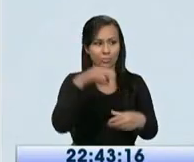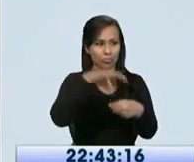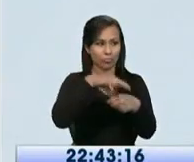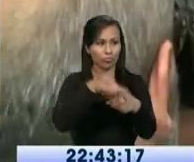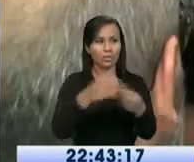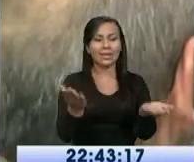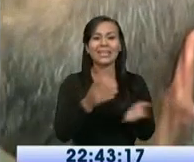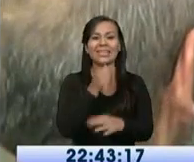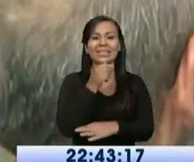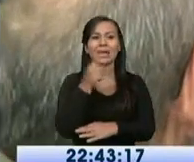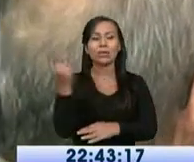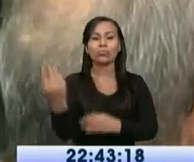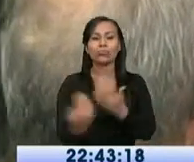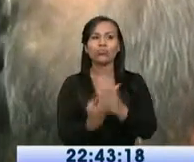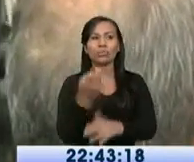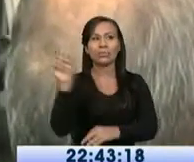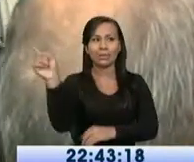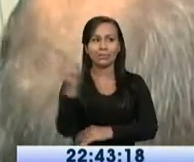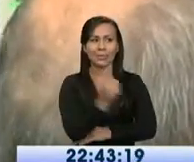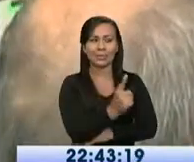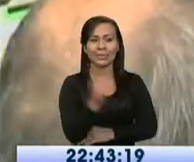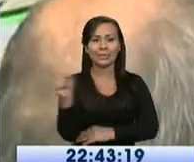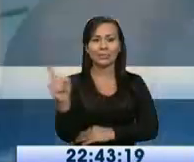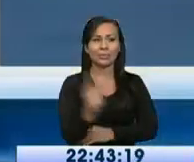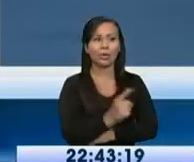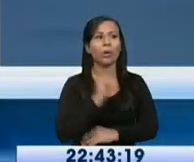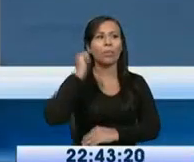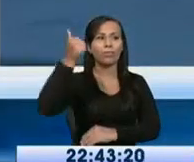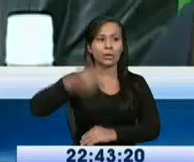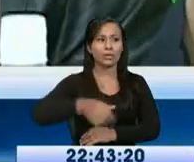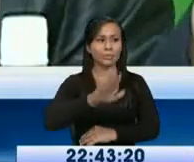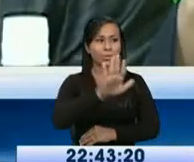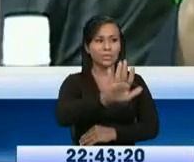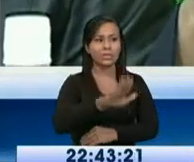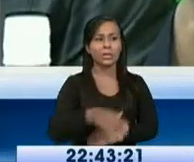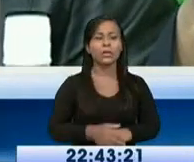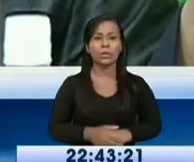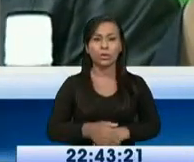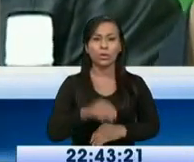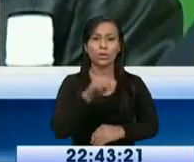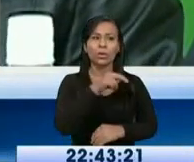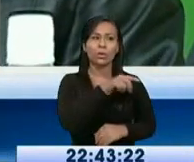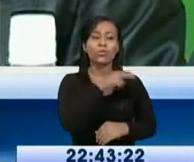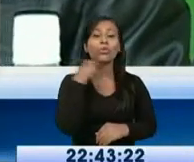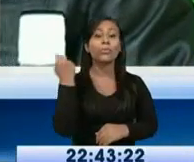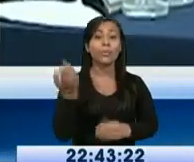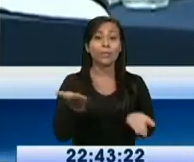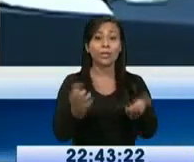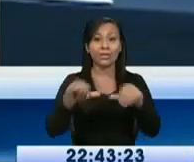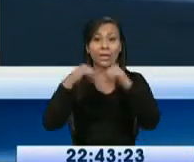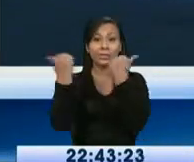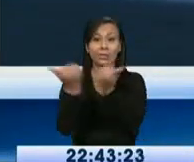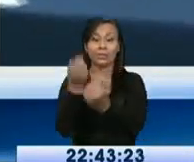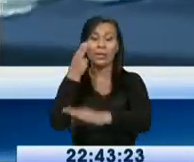Butiña, quienes serán posesionados de forma oficial el próximo 5 de noviembre ante la Asamblea Nacional.